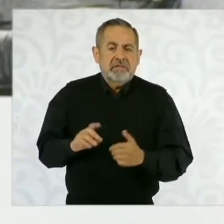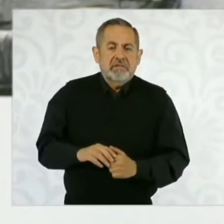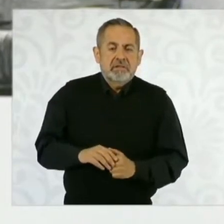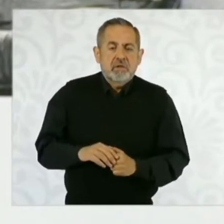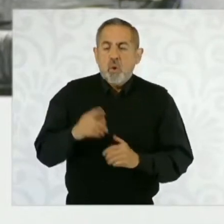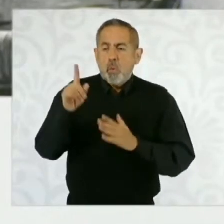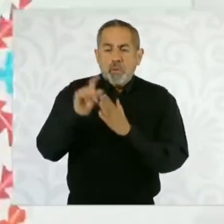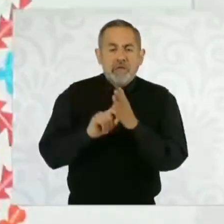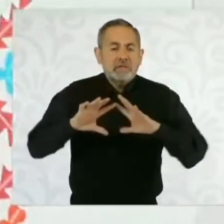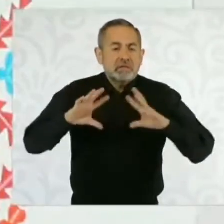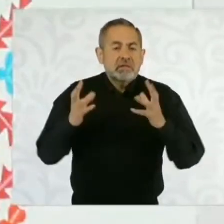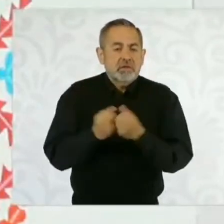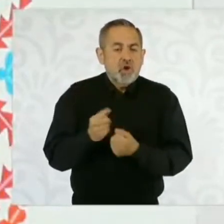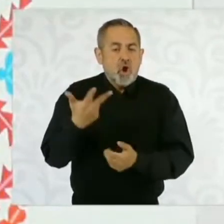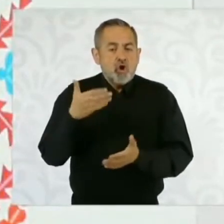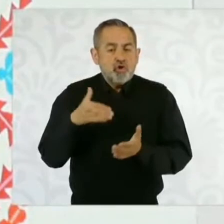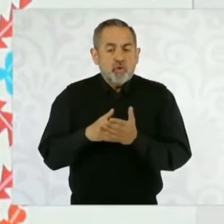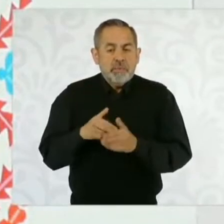al mes es